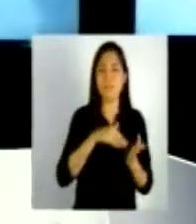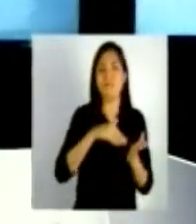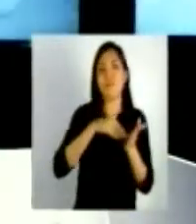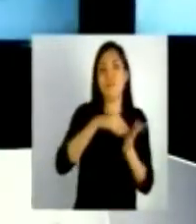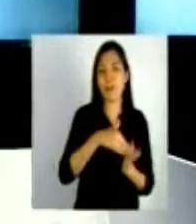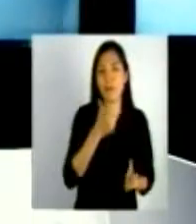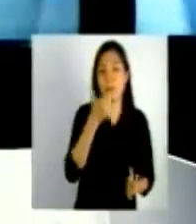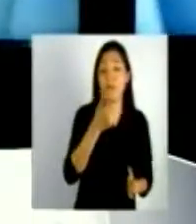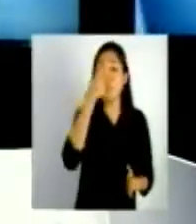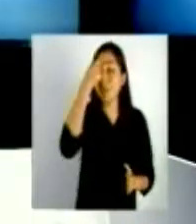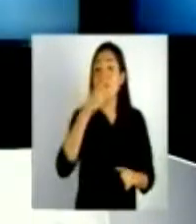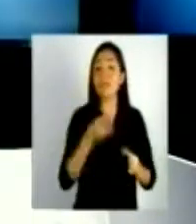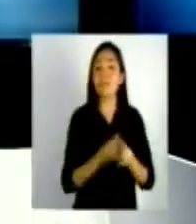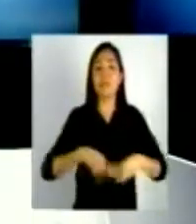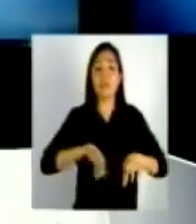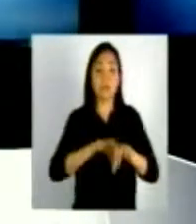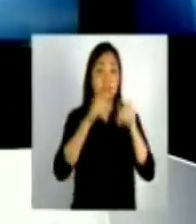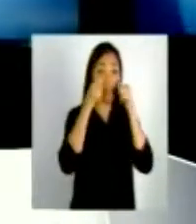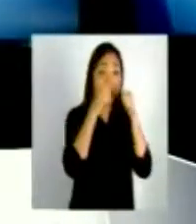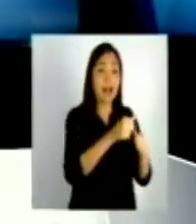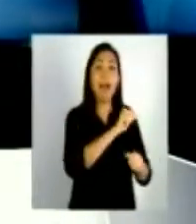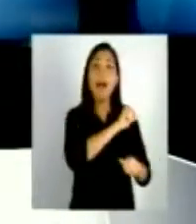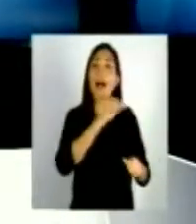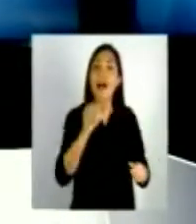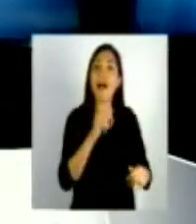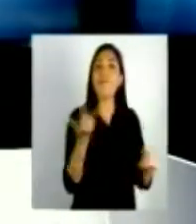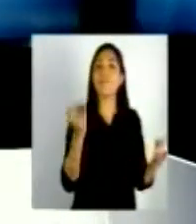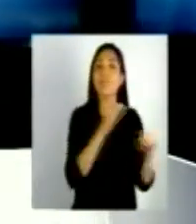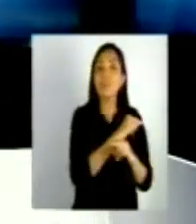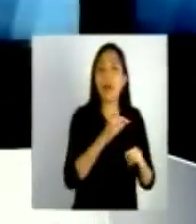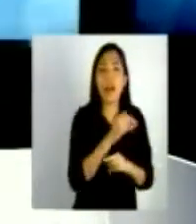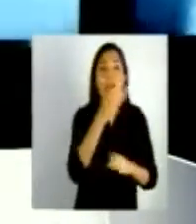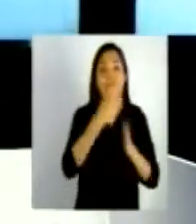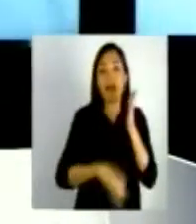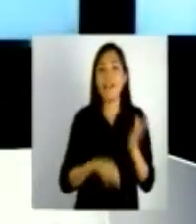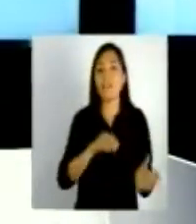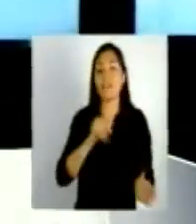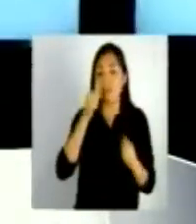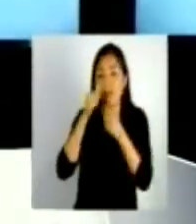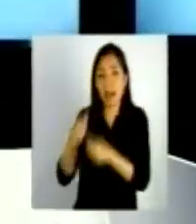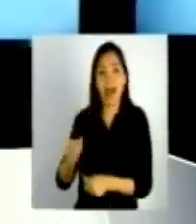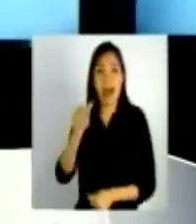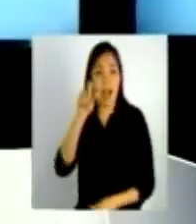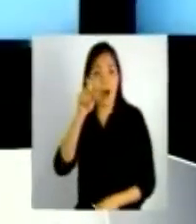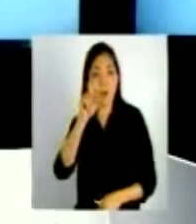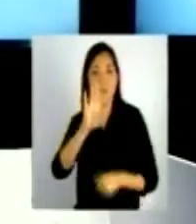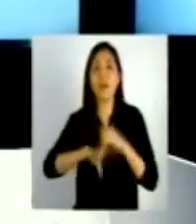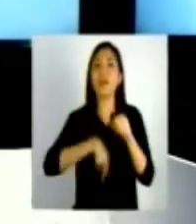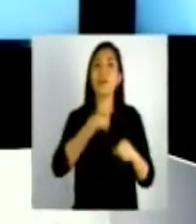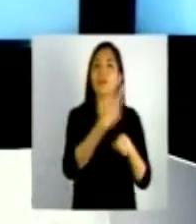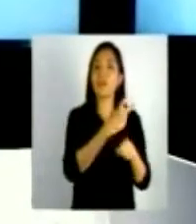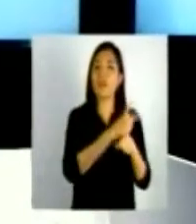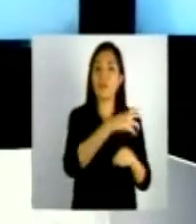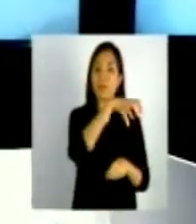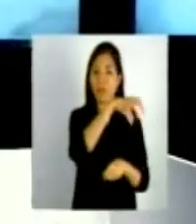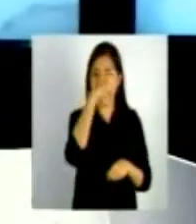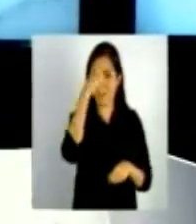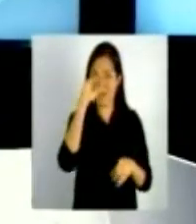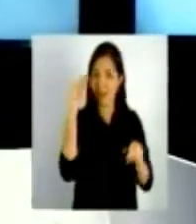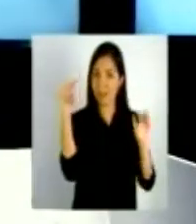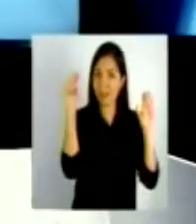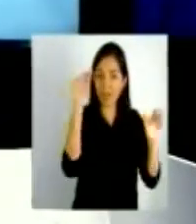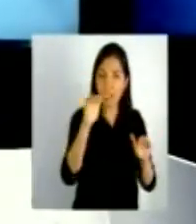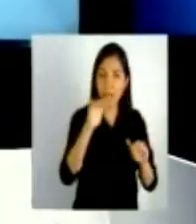poder atender temas importantes de movilidad, de abasto de agua, de la segunda pista del aeropuerto, del BRT, de la